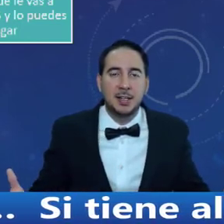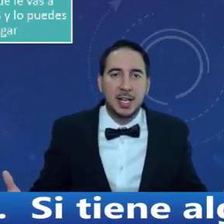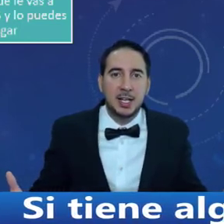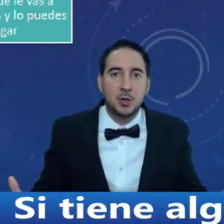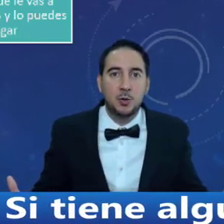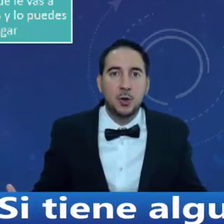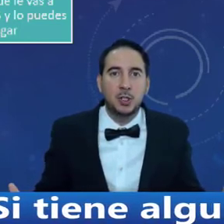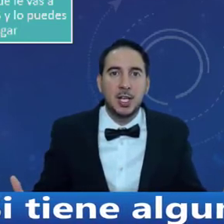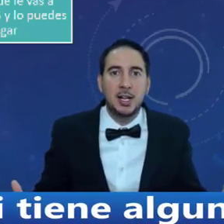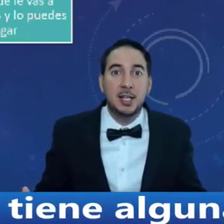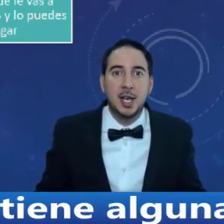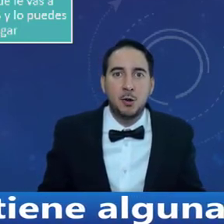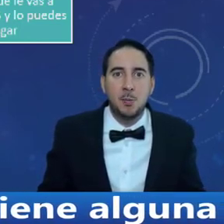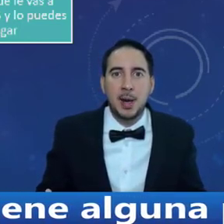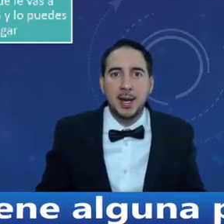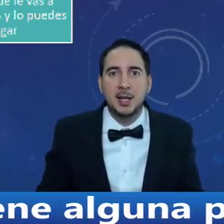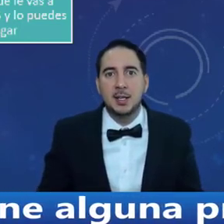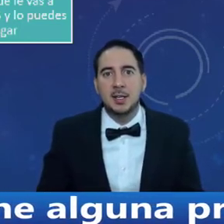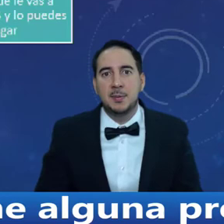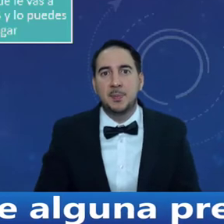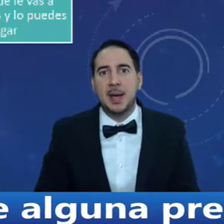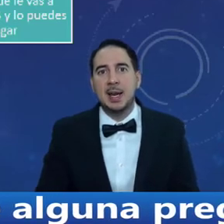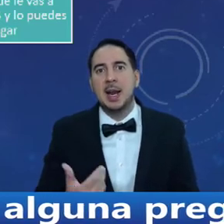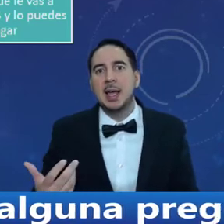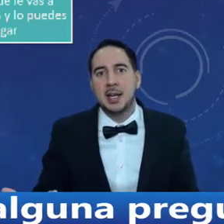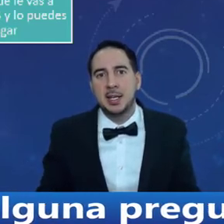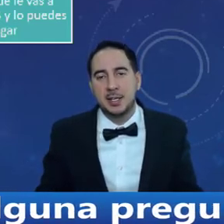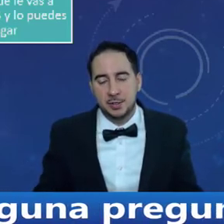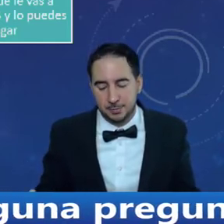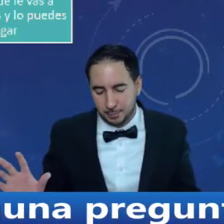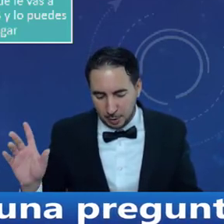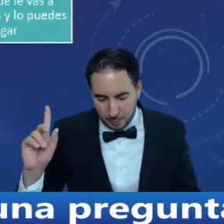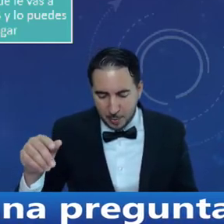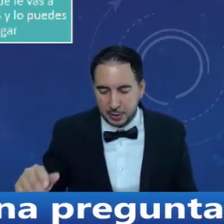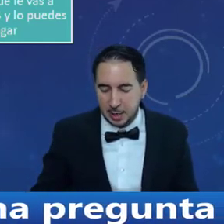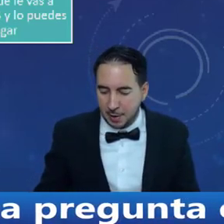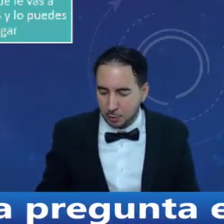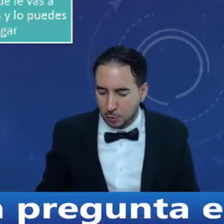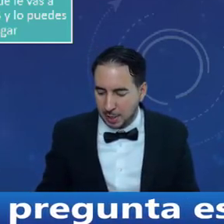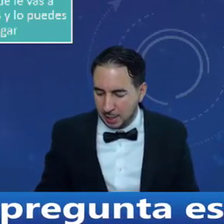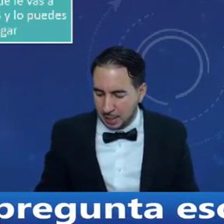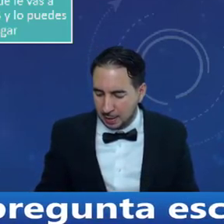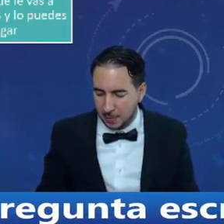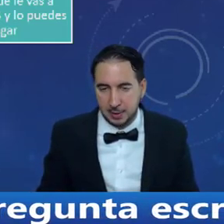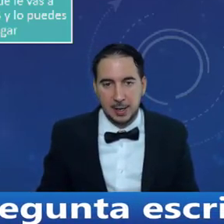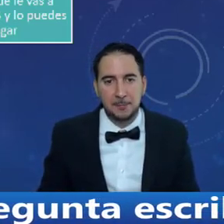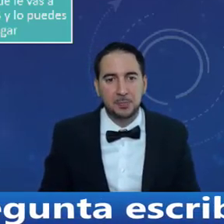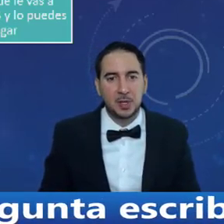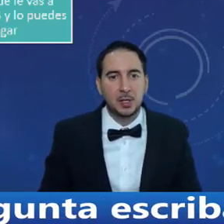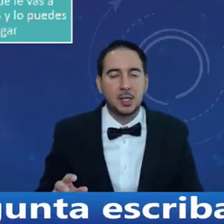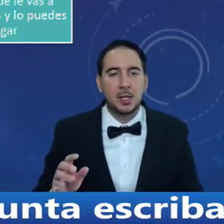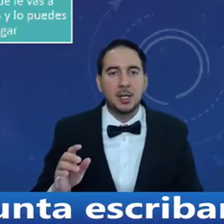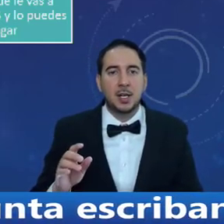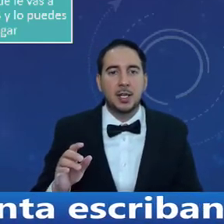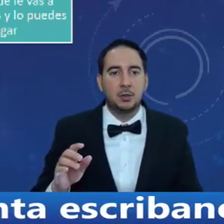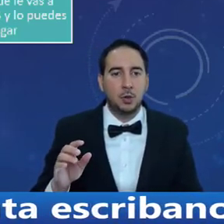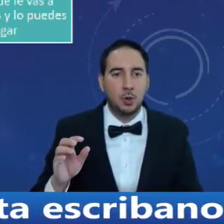al final del año no tienes el dinero para pagarle a la ARES. Y eso... Bueno, vamos a estar hablando sobre las desventajas.